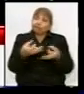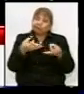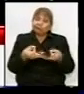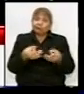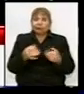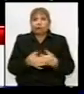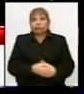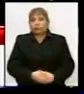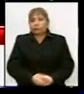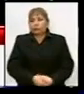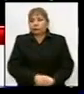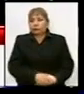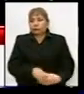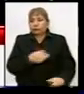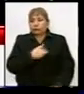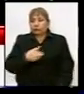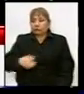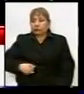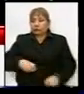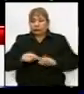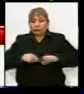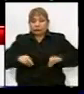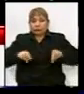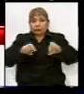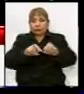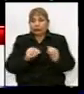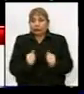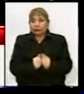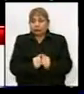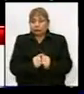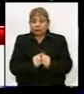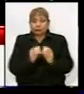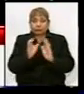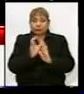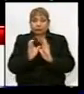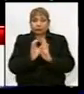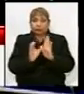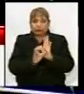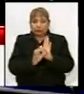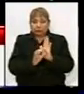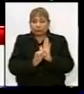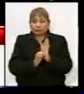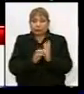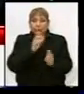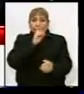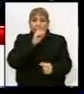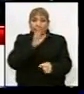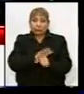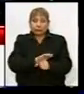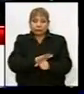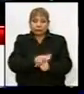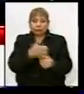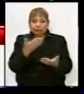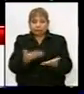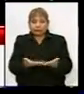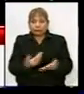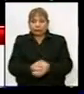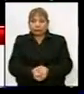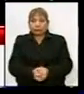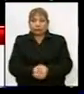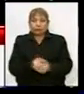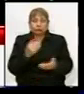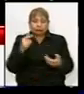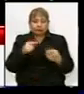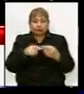no solo como parlamento y como comisión de constitución comprometidos a llegar a la fecha